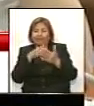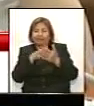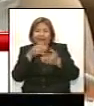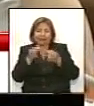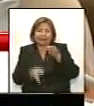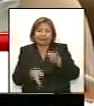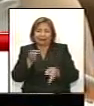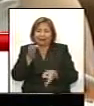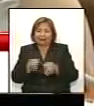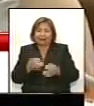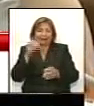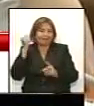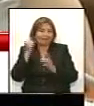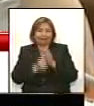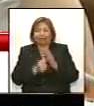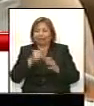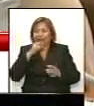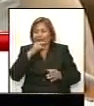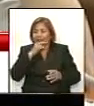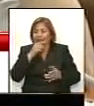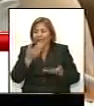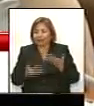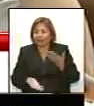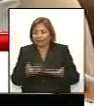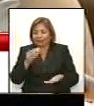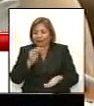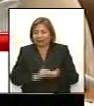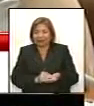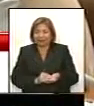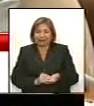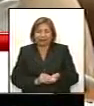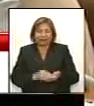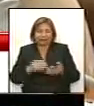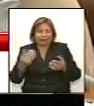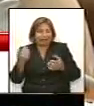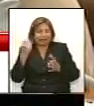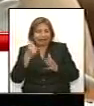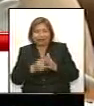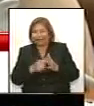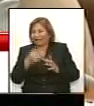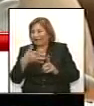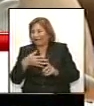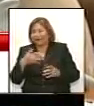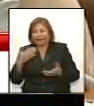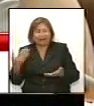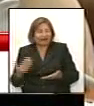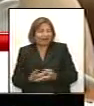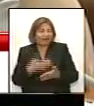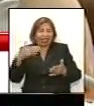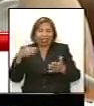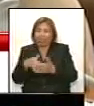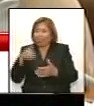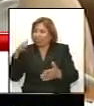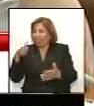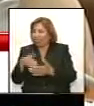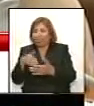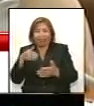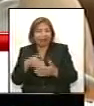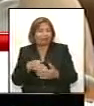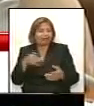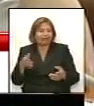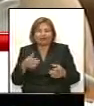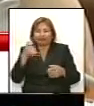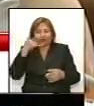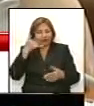justicia para víctimas de violencia de género, y ahora que surge un nuevo tipo de violencia, hay nuevos obstáculos para víctimas de violencia en